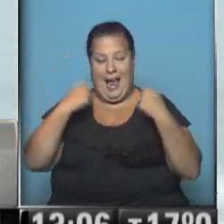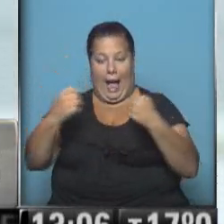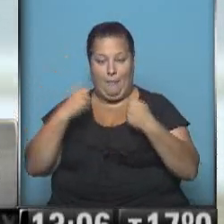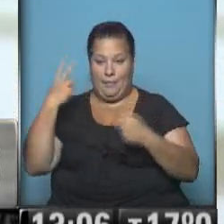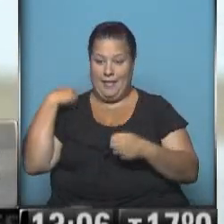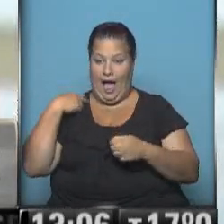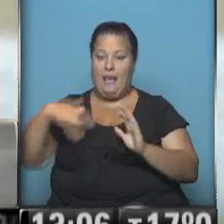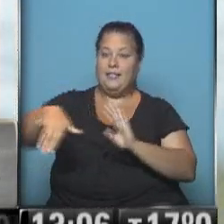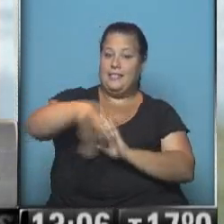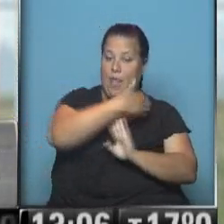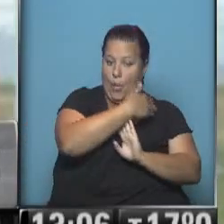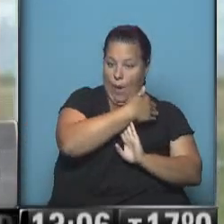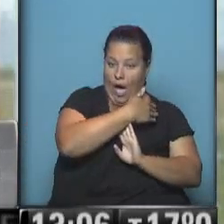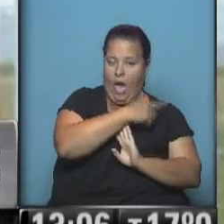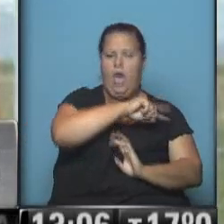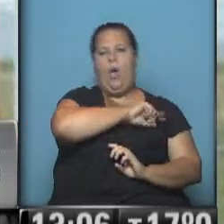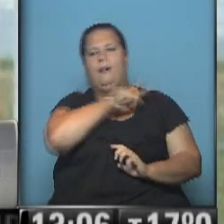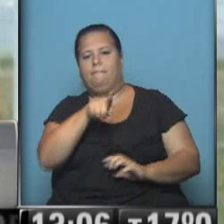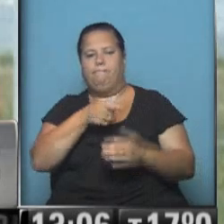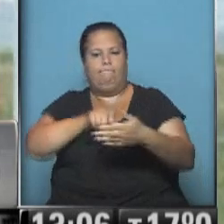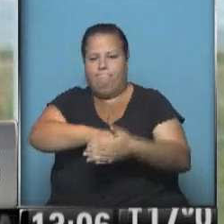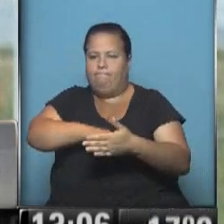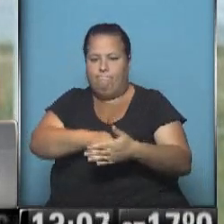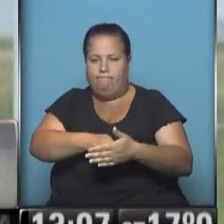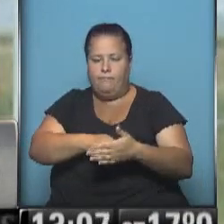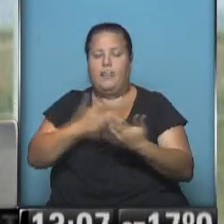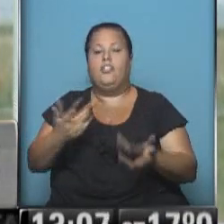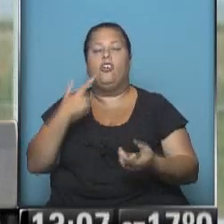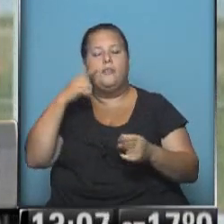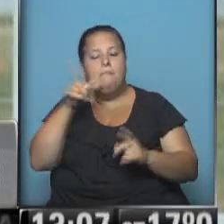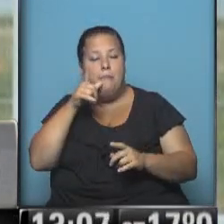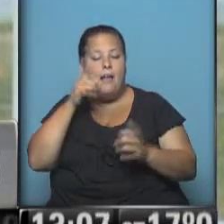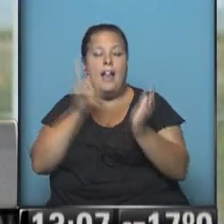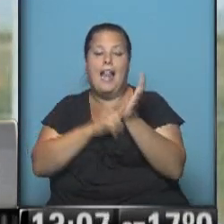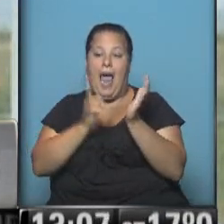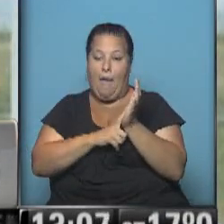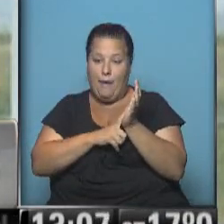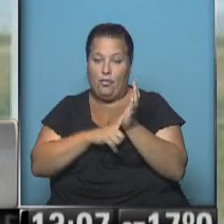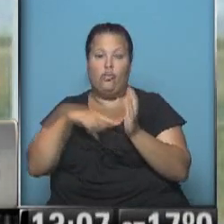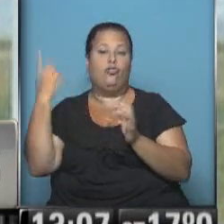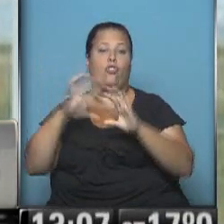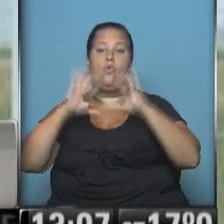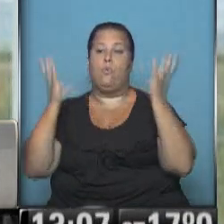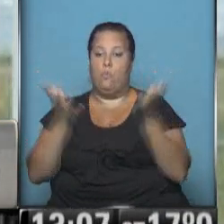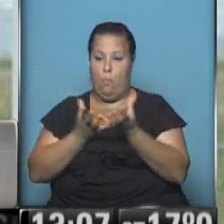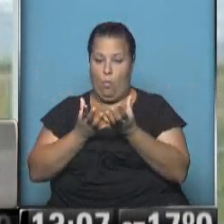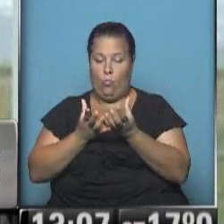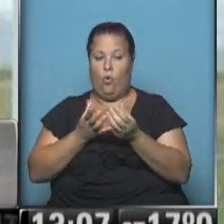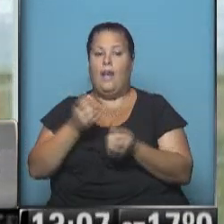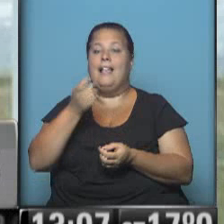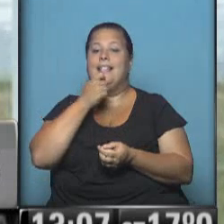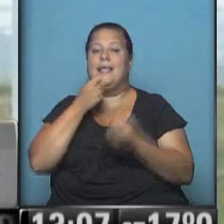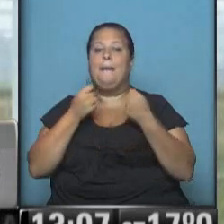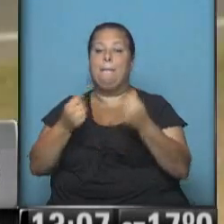cabina y después no puede volver a ingresar. Lo que se está estipulado en el protocolo en todas partes del mundo es que cuando, si